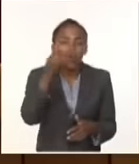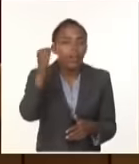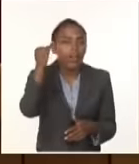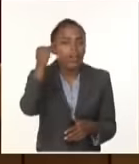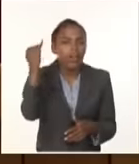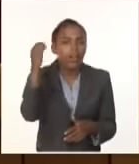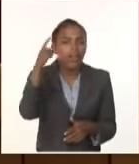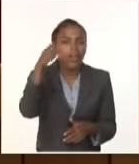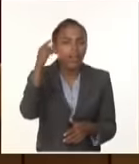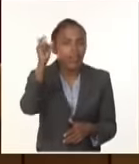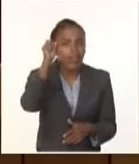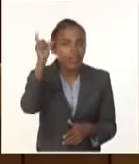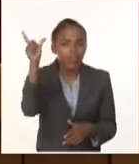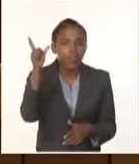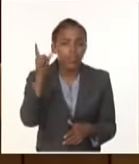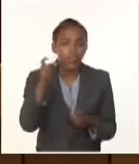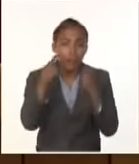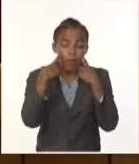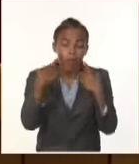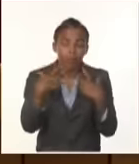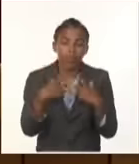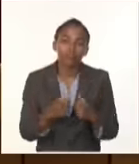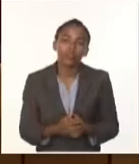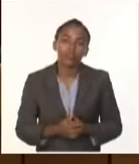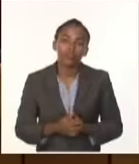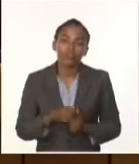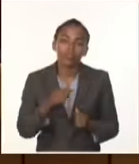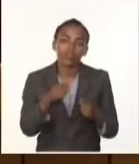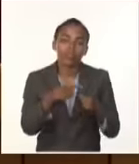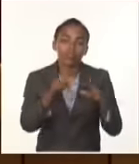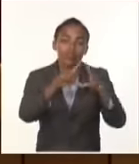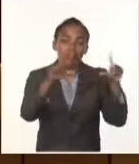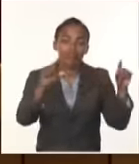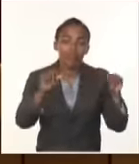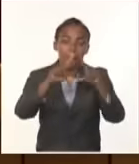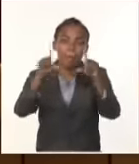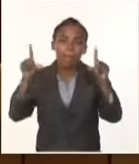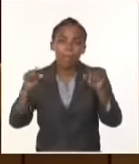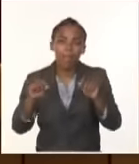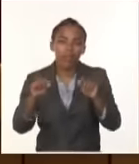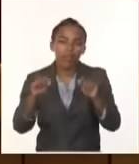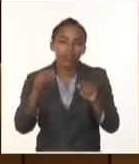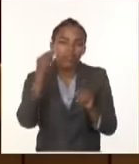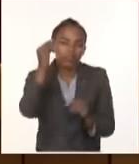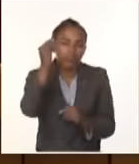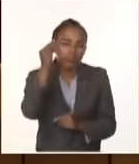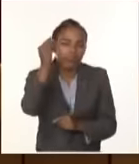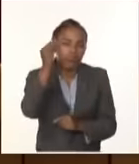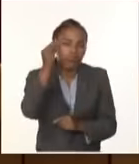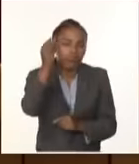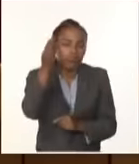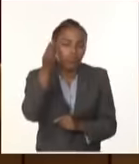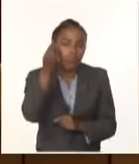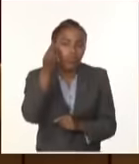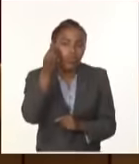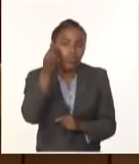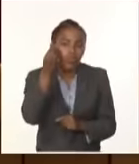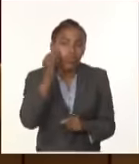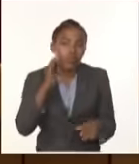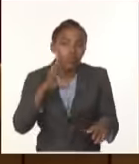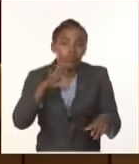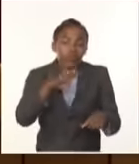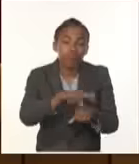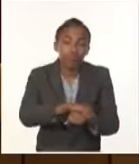valiosas. Para ello, tomo fragmentos de una reciente reflexión sobre colonización y